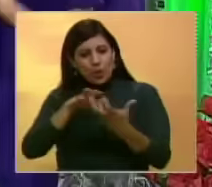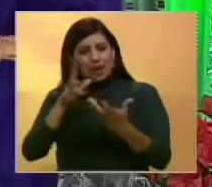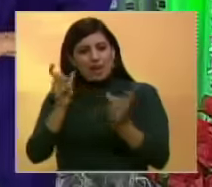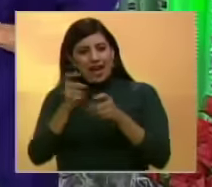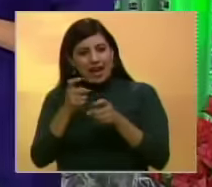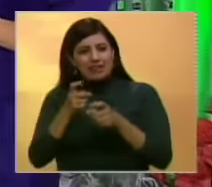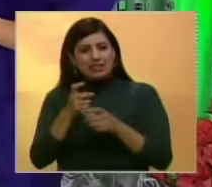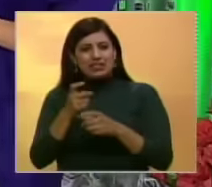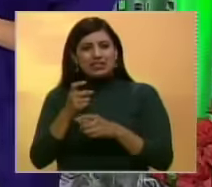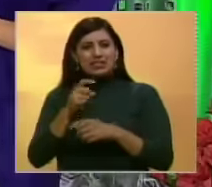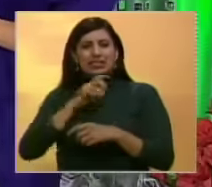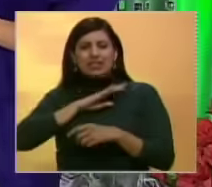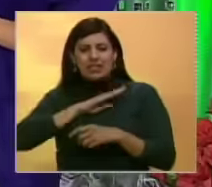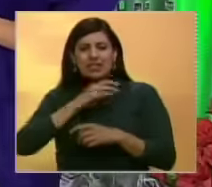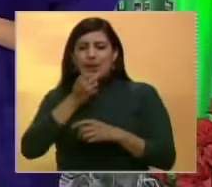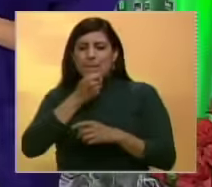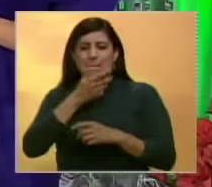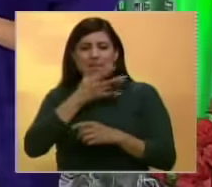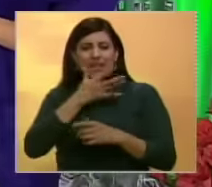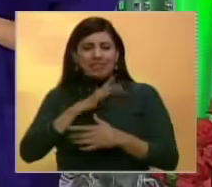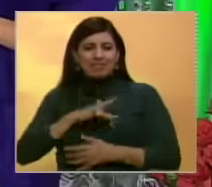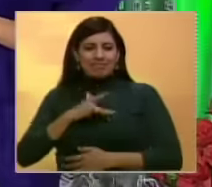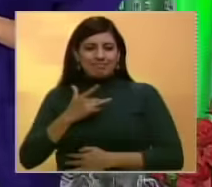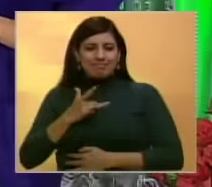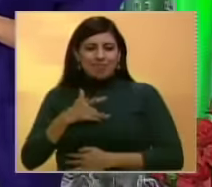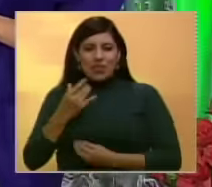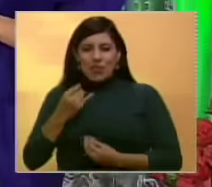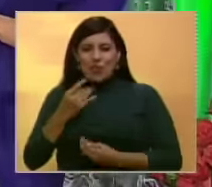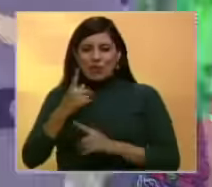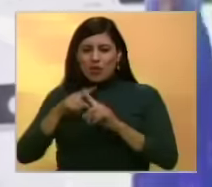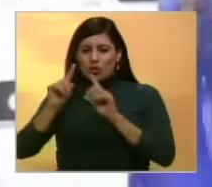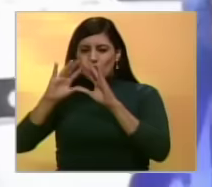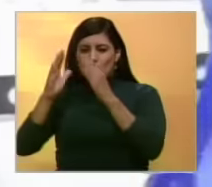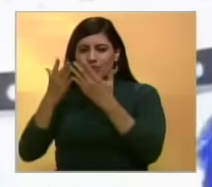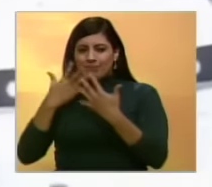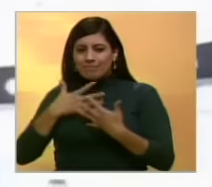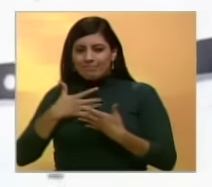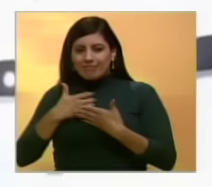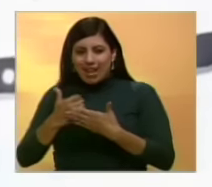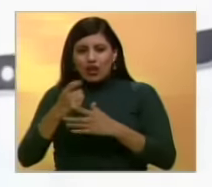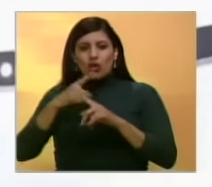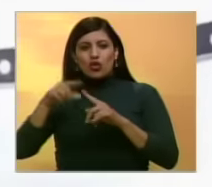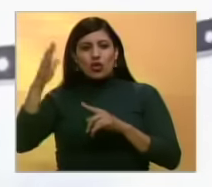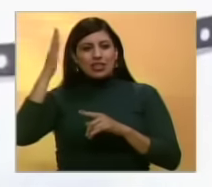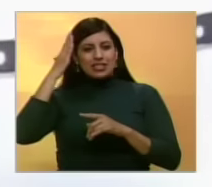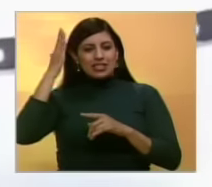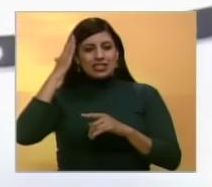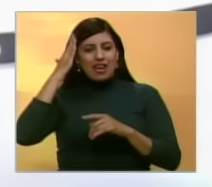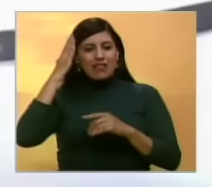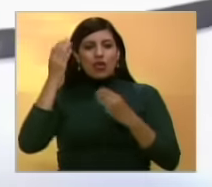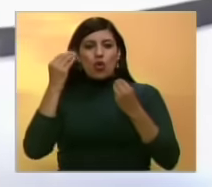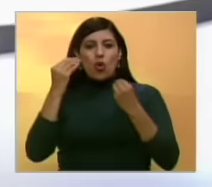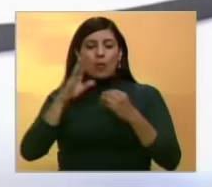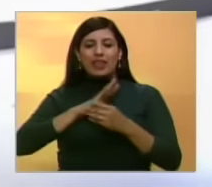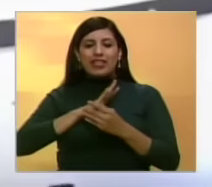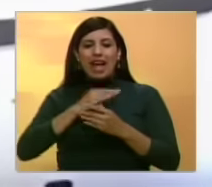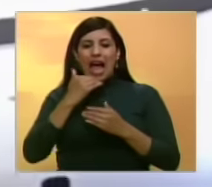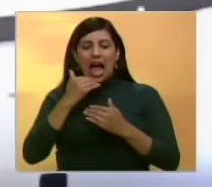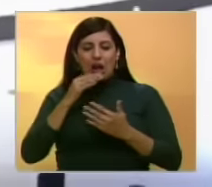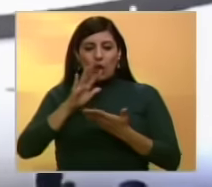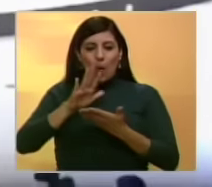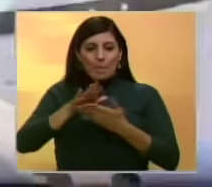y fue un momento bellísimo fue un momento donde me sentía como que en otro mundo fue un momento donde pude saber y pude poner un poquito más